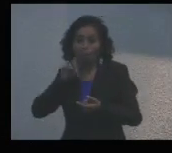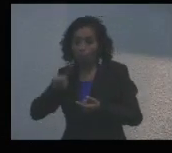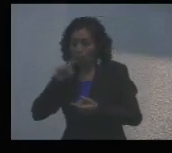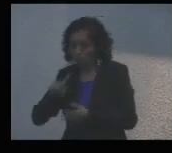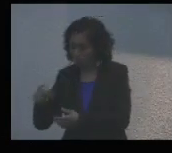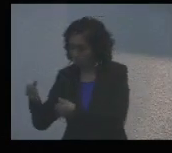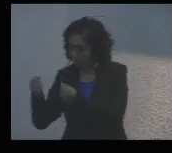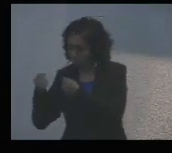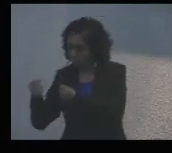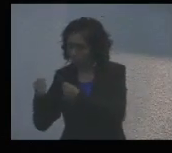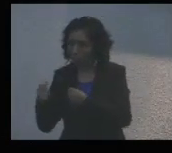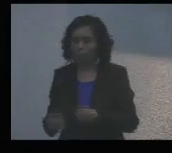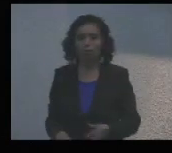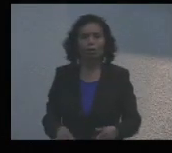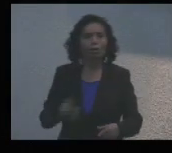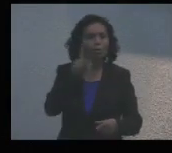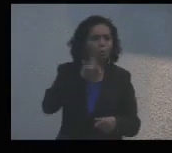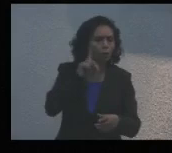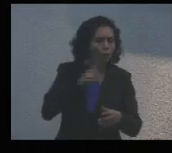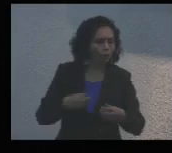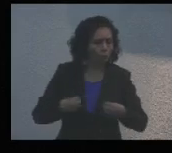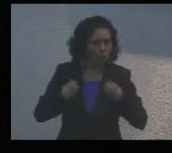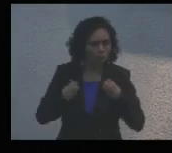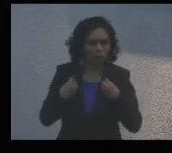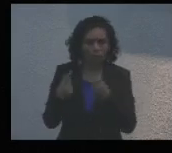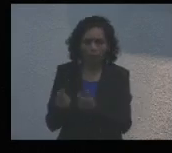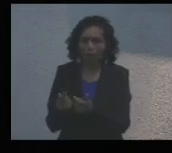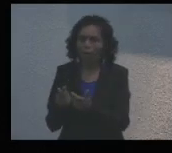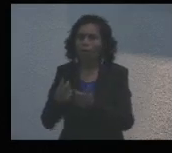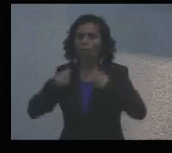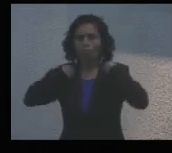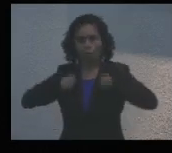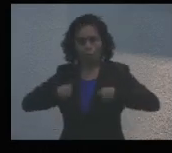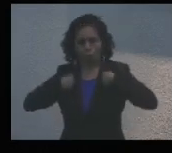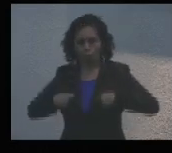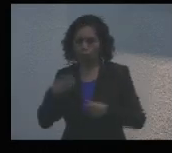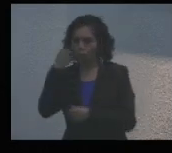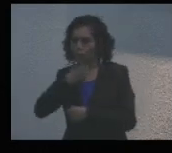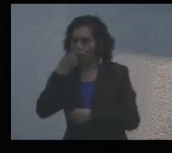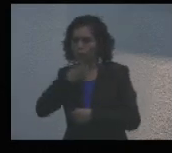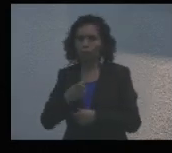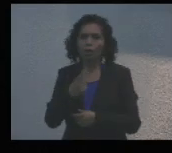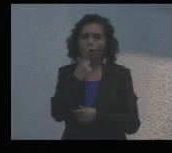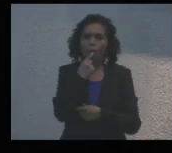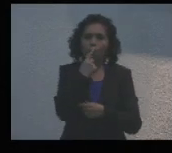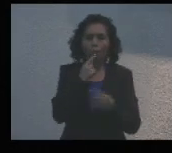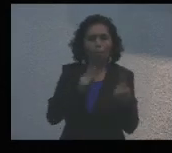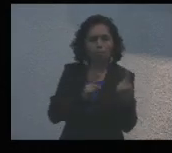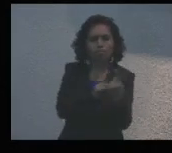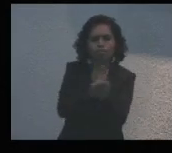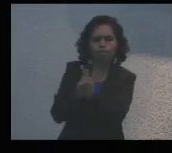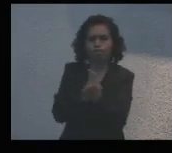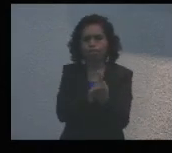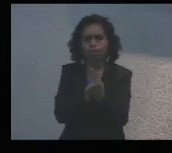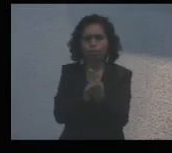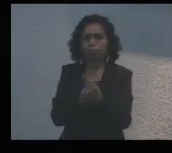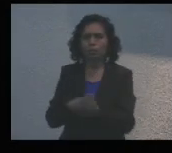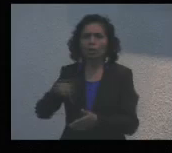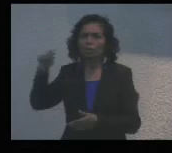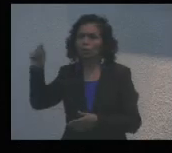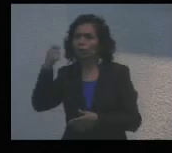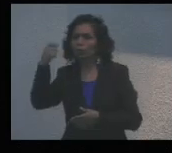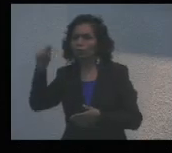Poder, Mujer es Vida, paquetes escolares gratuitos, policía de proximidad, equipamiento tecnológico